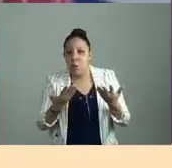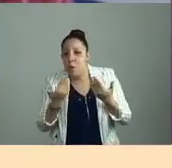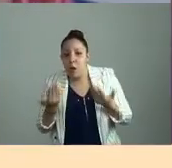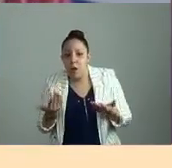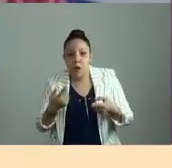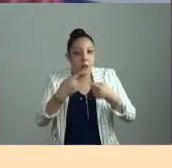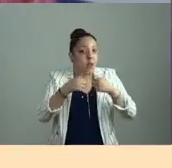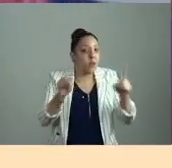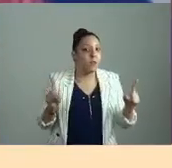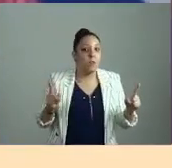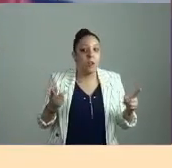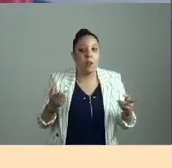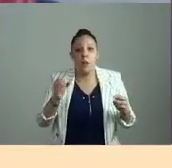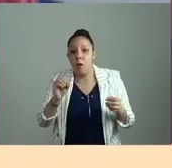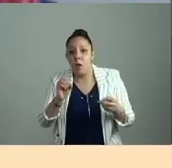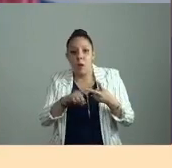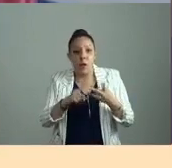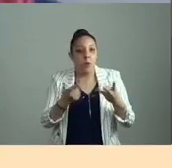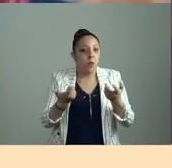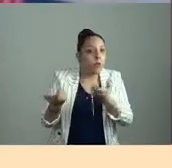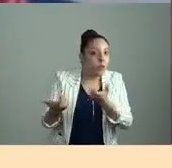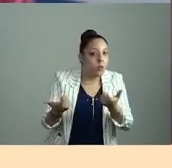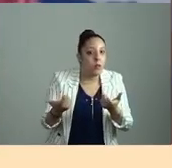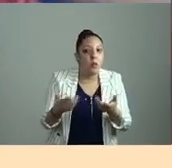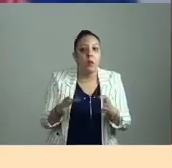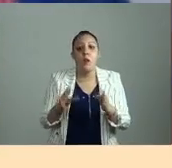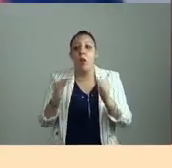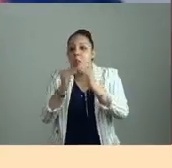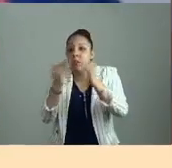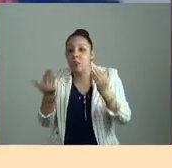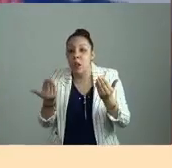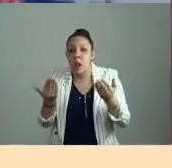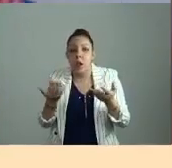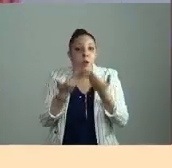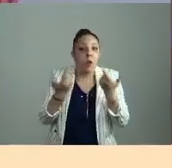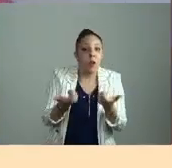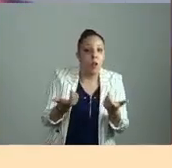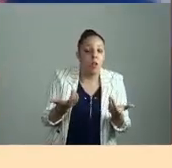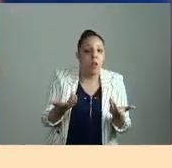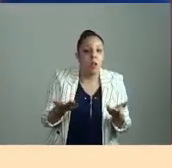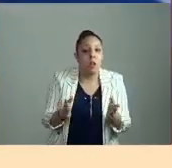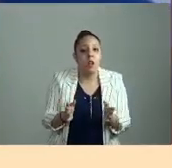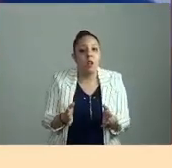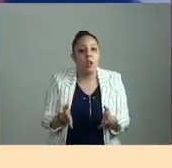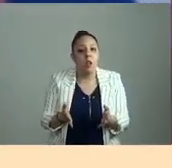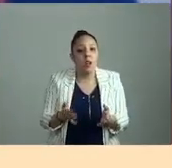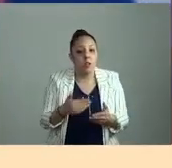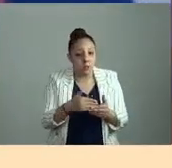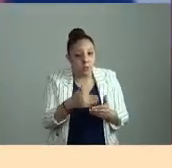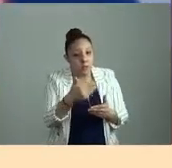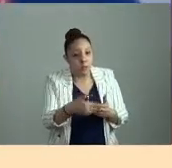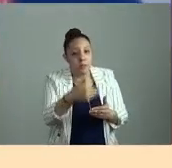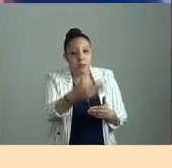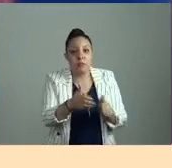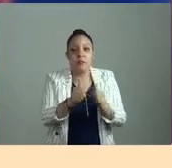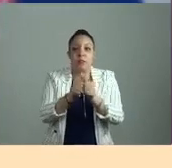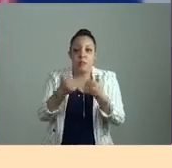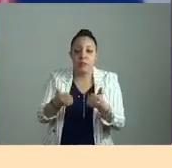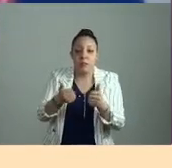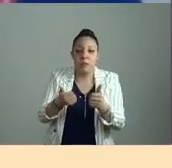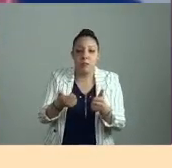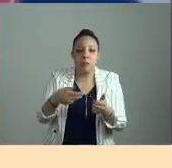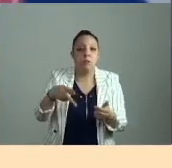de destrucción del hogar nada todo está fuera no a pesar que el